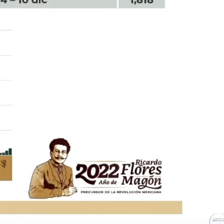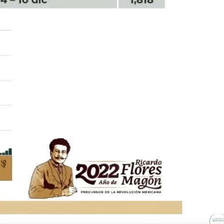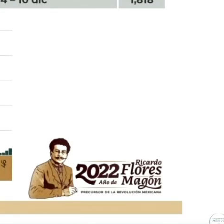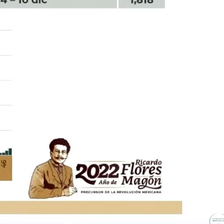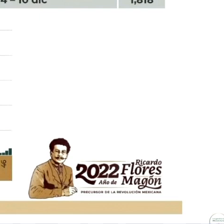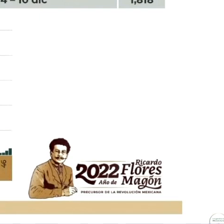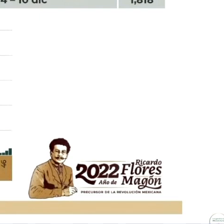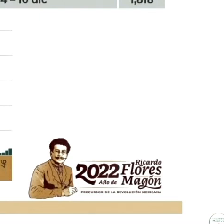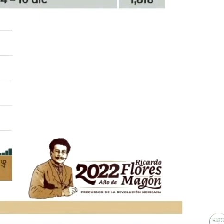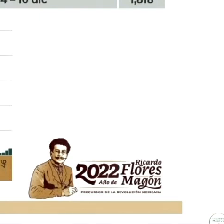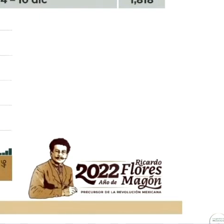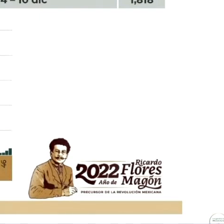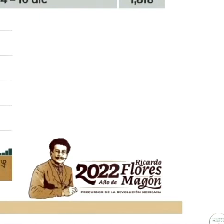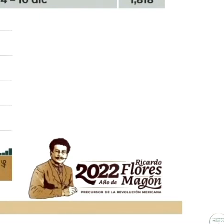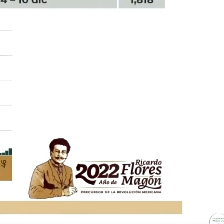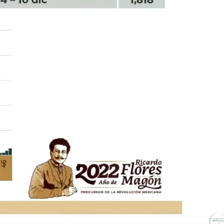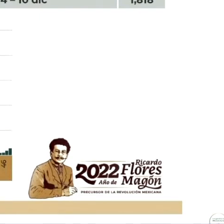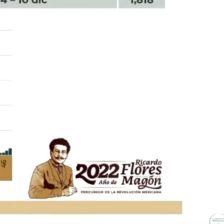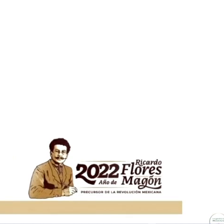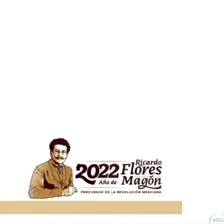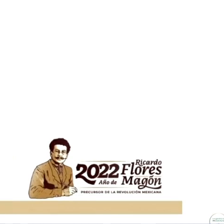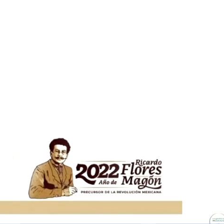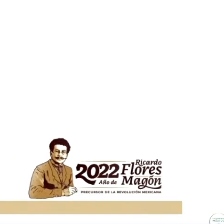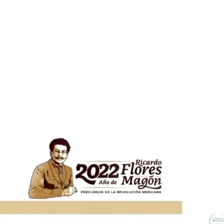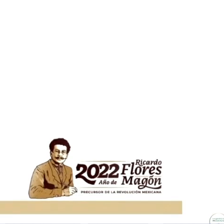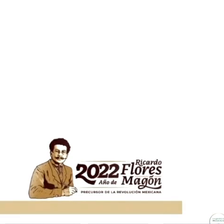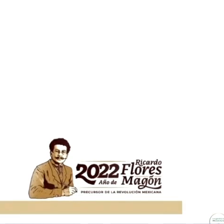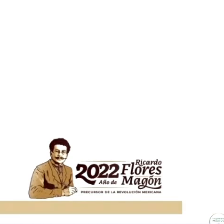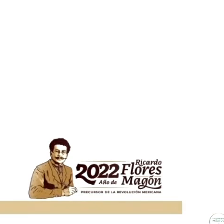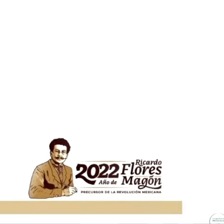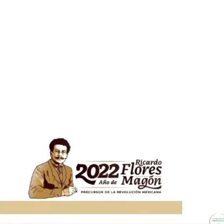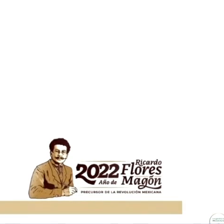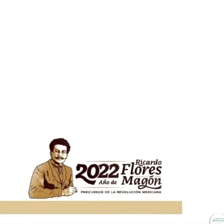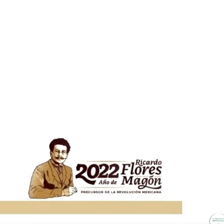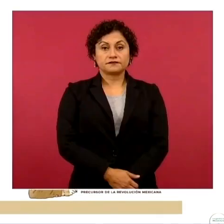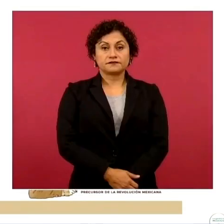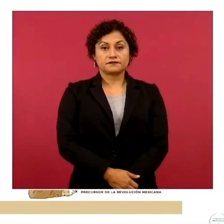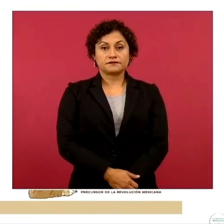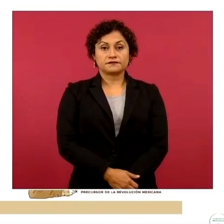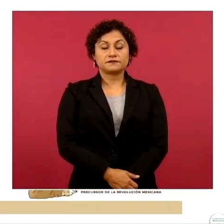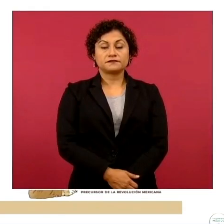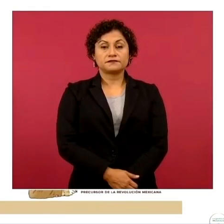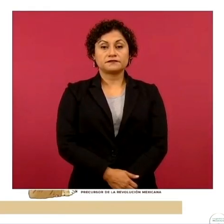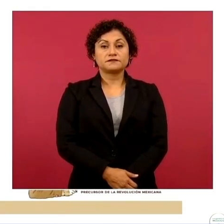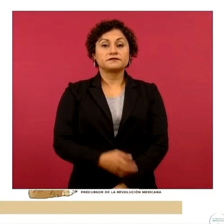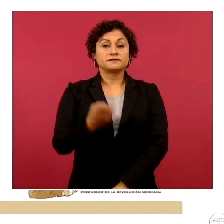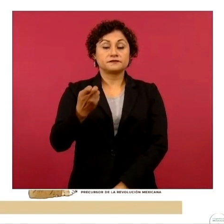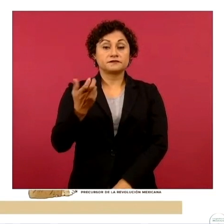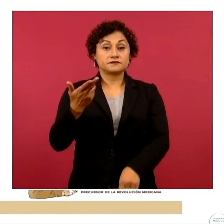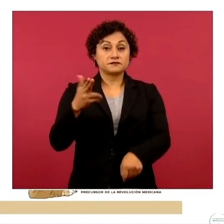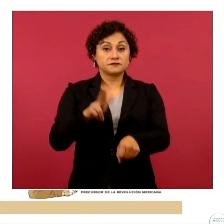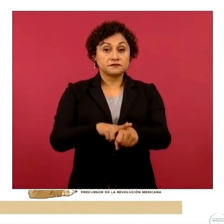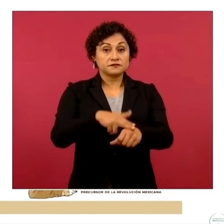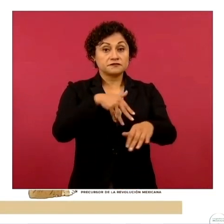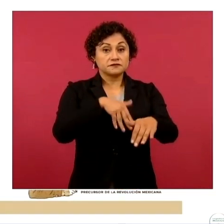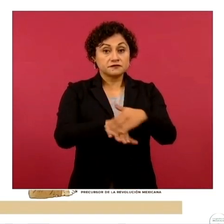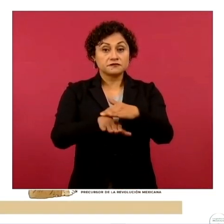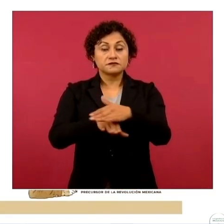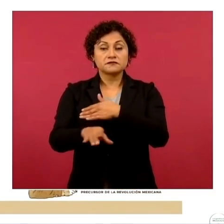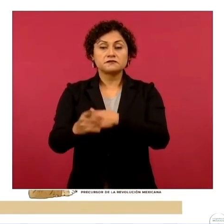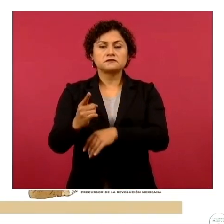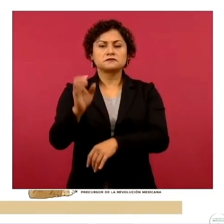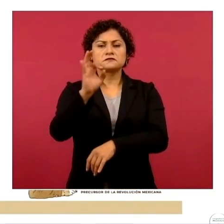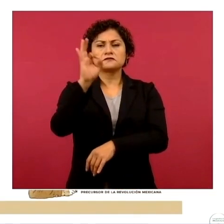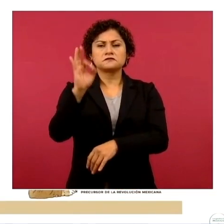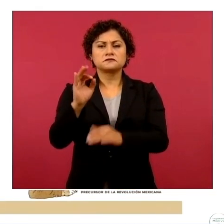la hospitalización no incrementa en la misma velocidad, subió un punto porcentual la ocupación de camas